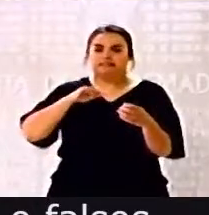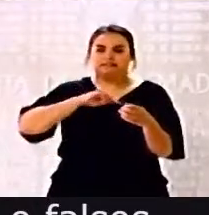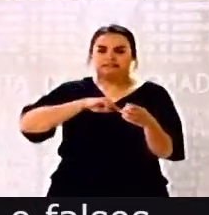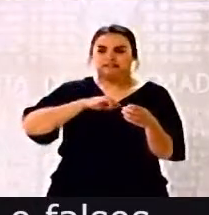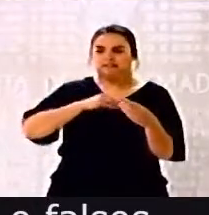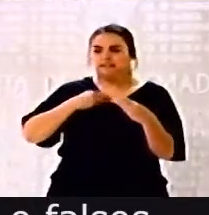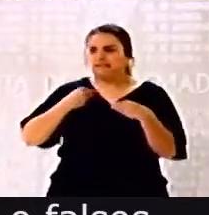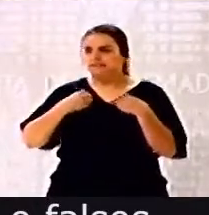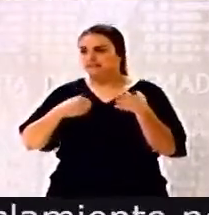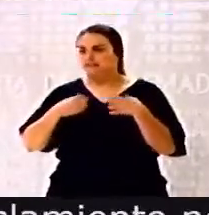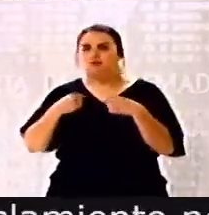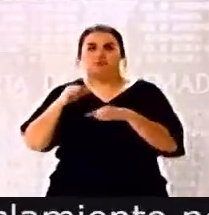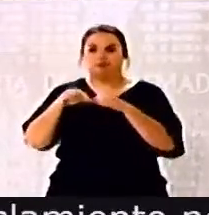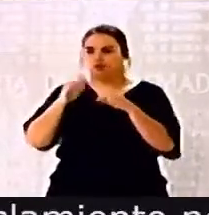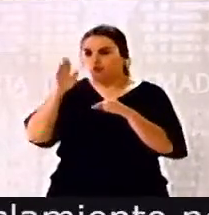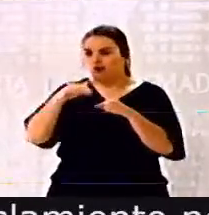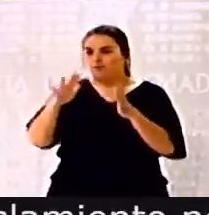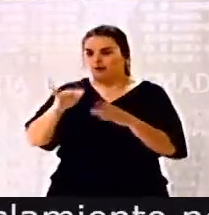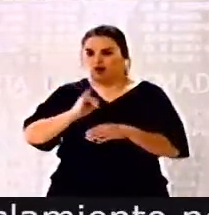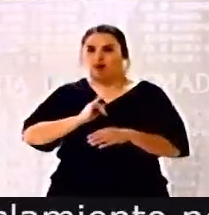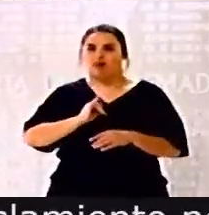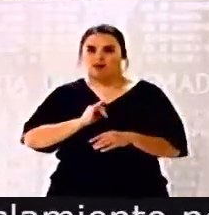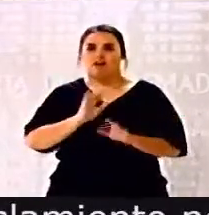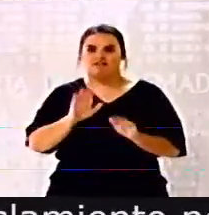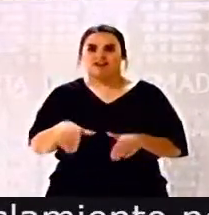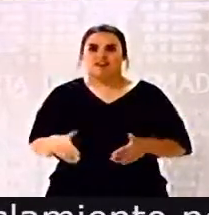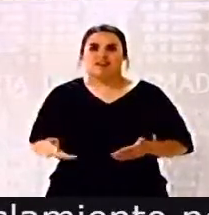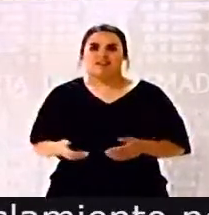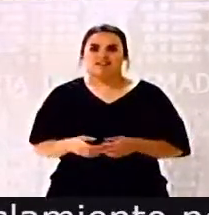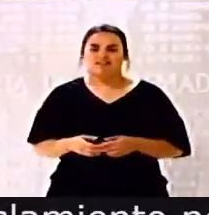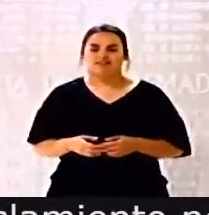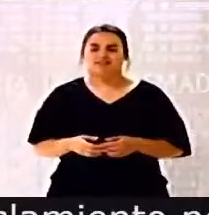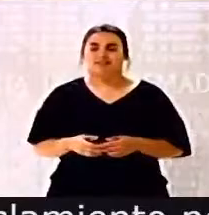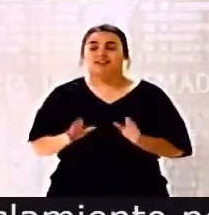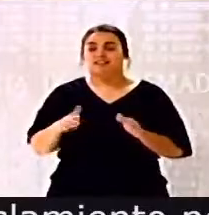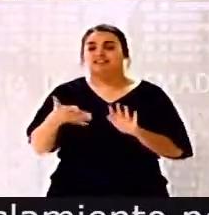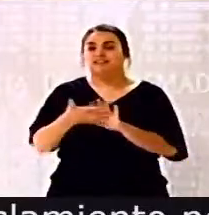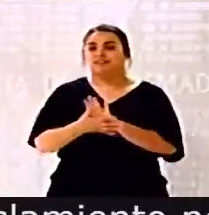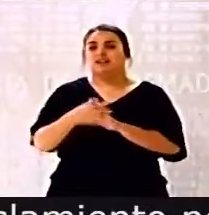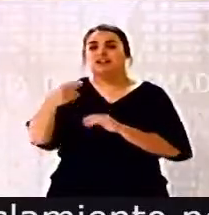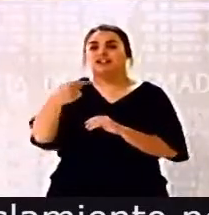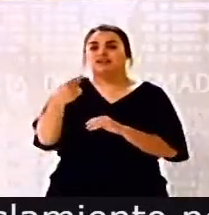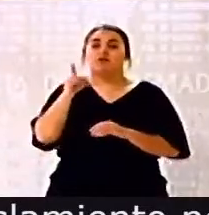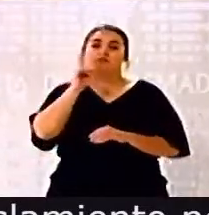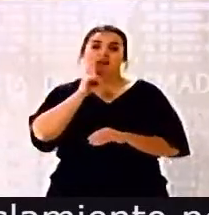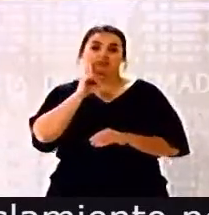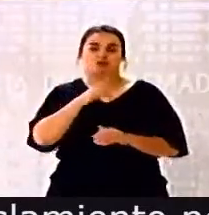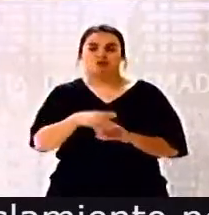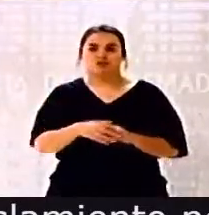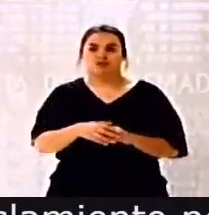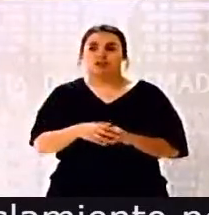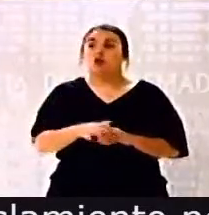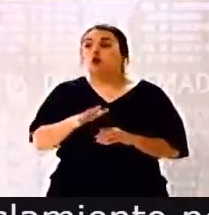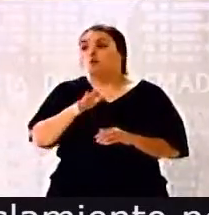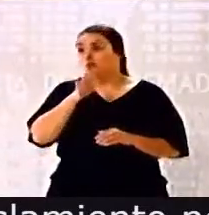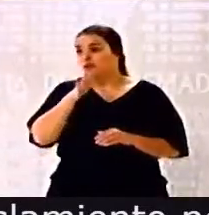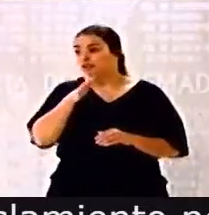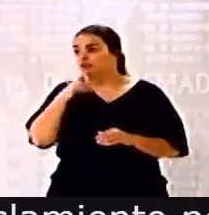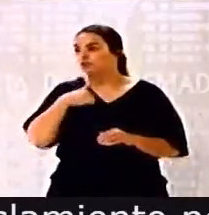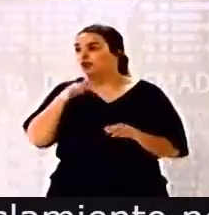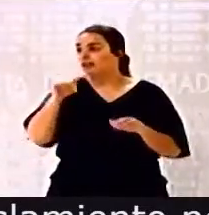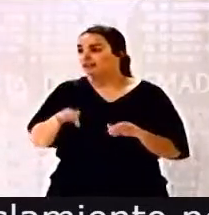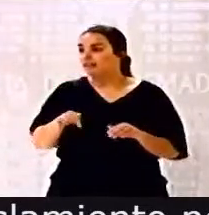de no tener el virus y tenerlo, que es un falso negativo. Por lo tanto, yo aquí